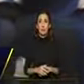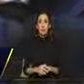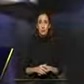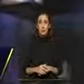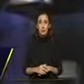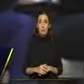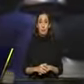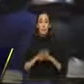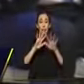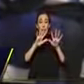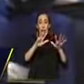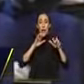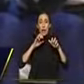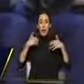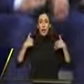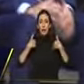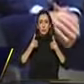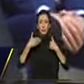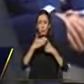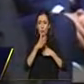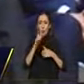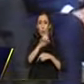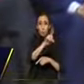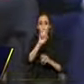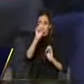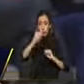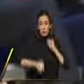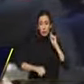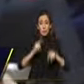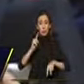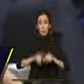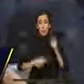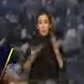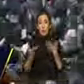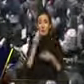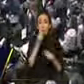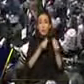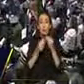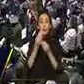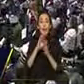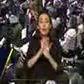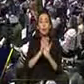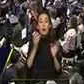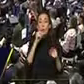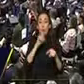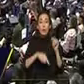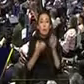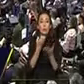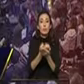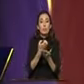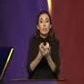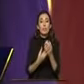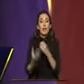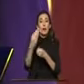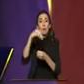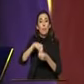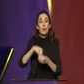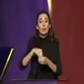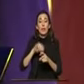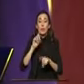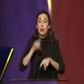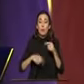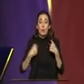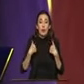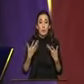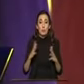a los ganaderos y pescadores. Sin ustedes no habría el pan de cada día. Sin ustedes no habría el pan de cada día. Gracias a los